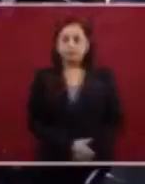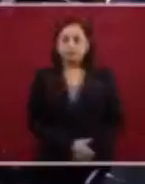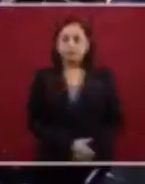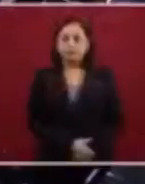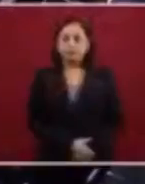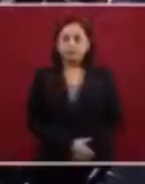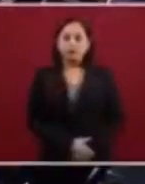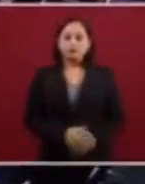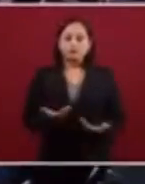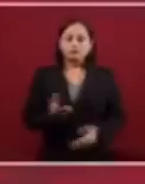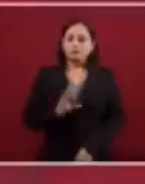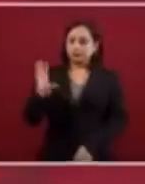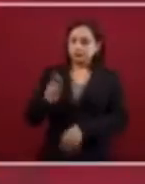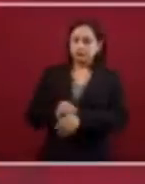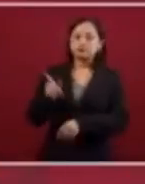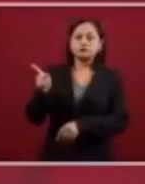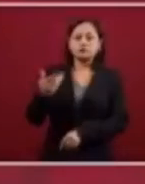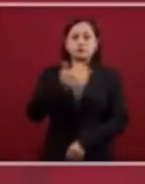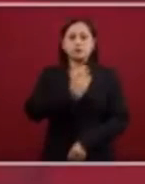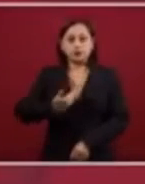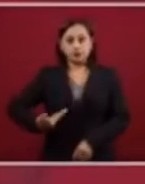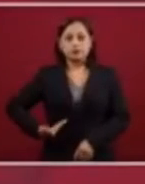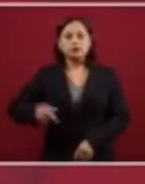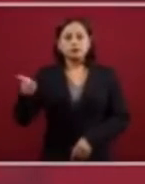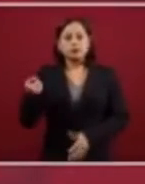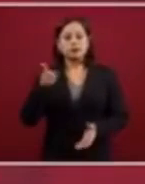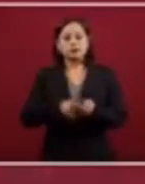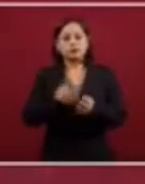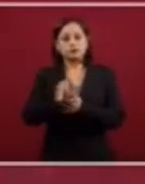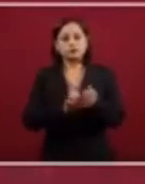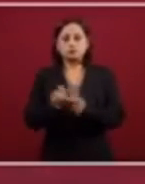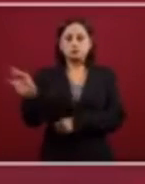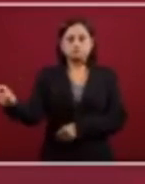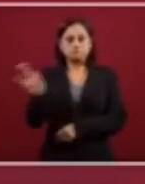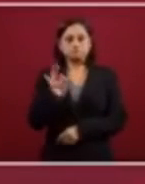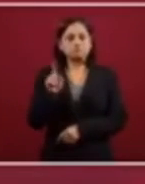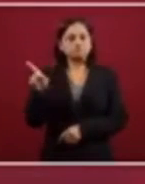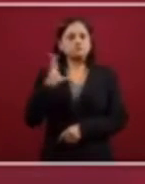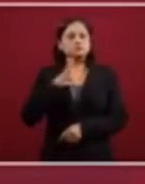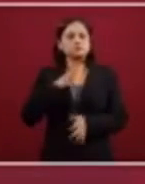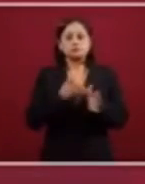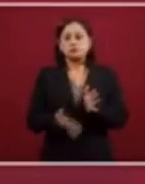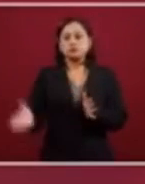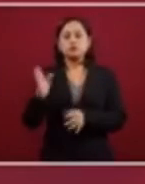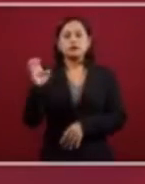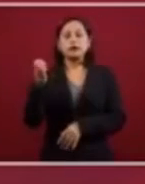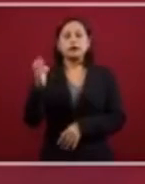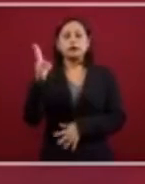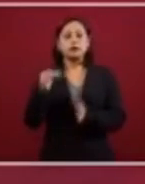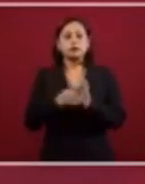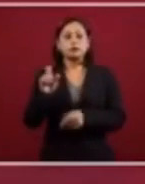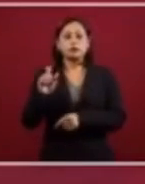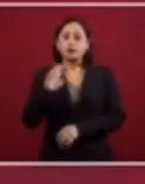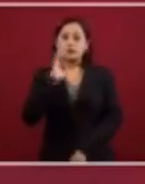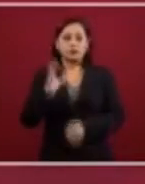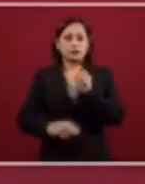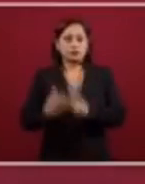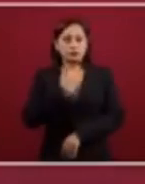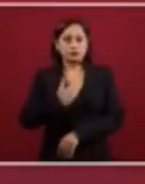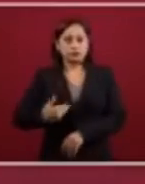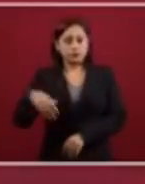un presidente en funciones electo constitucionalmente para terminar su periodo en enero del año 2020.